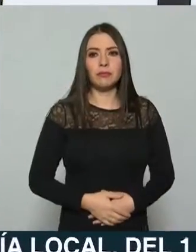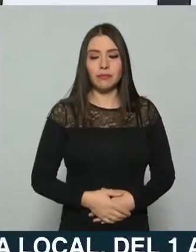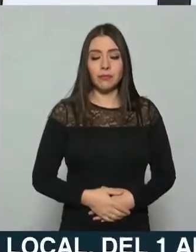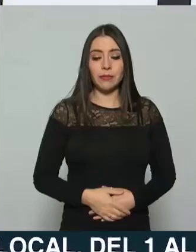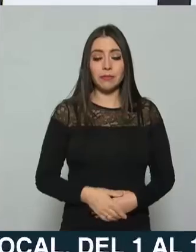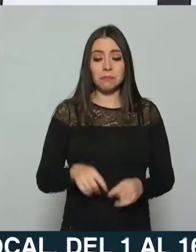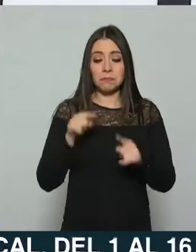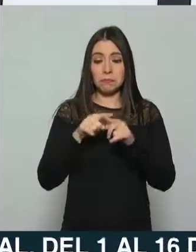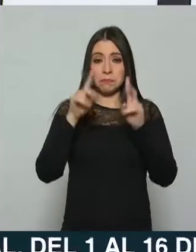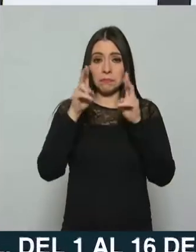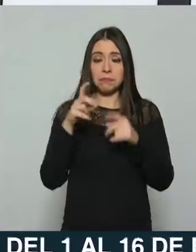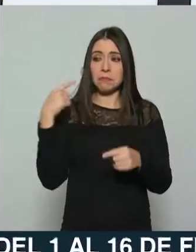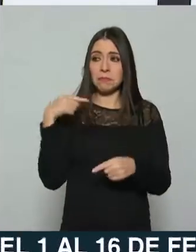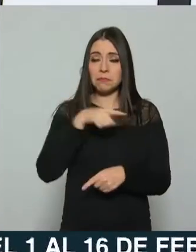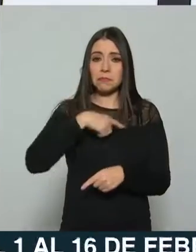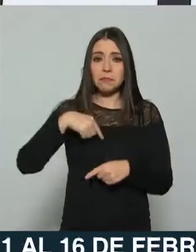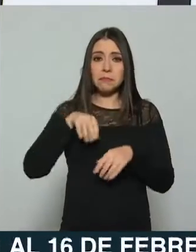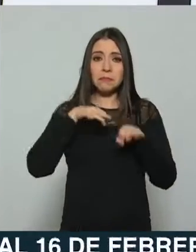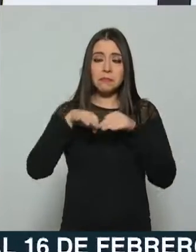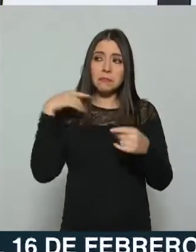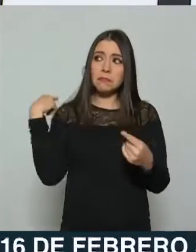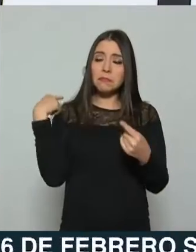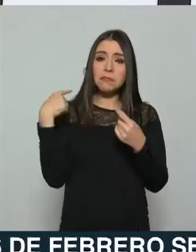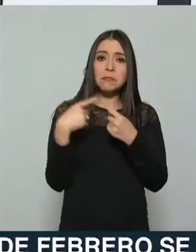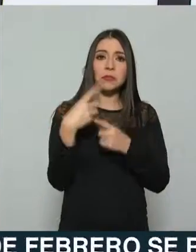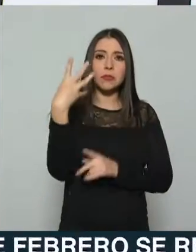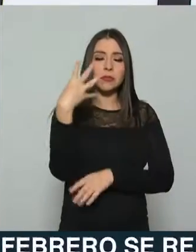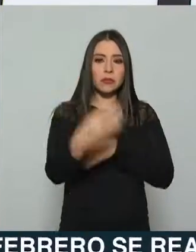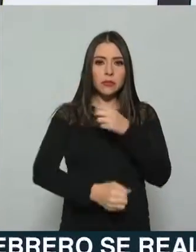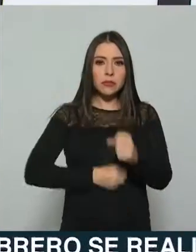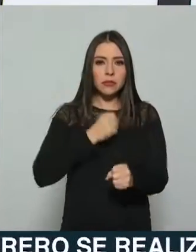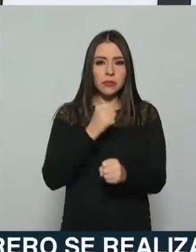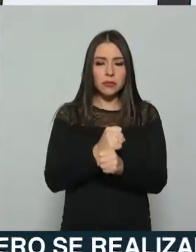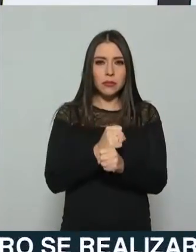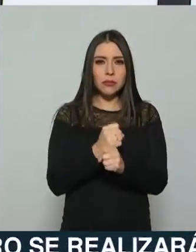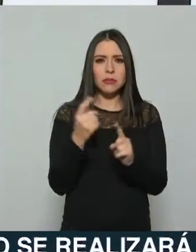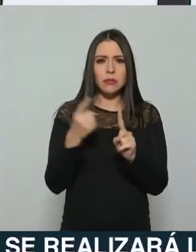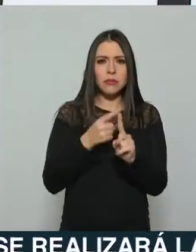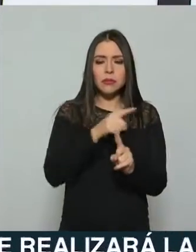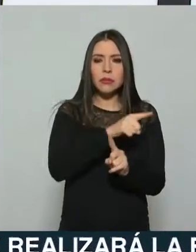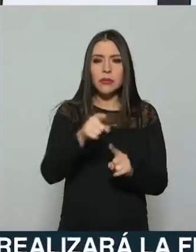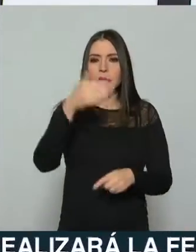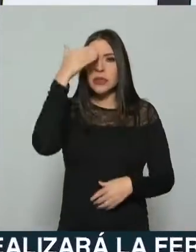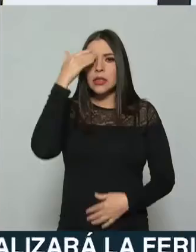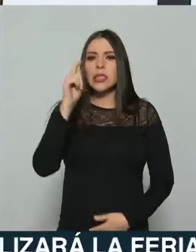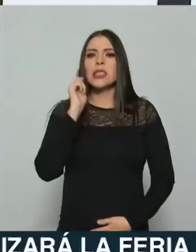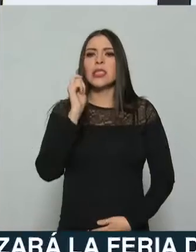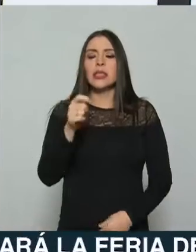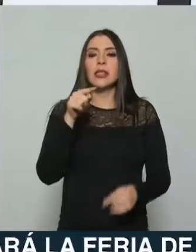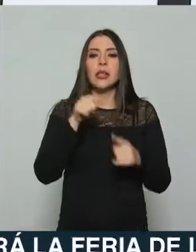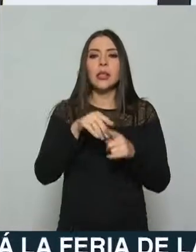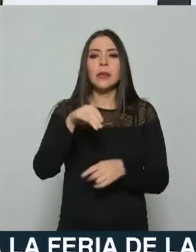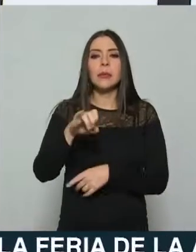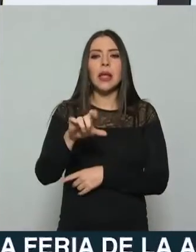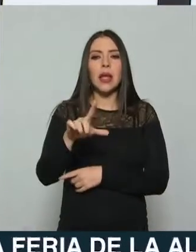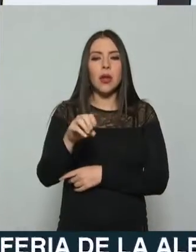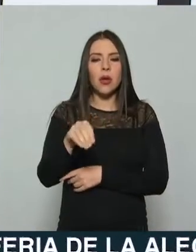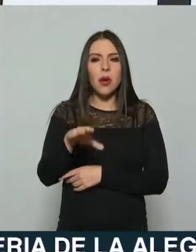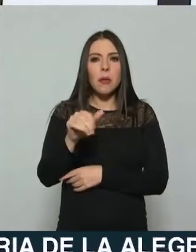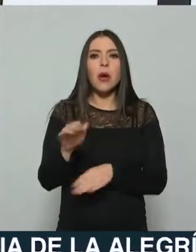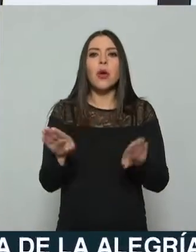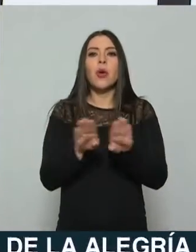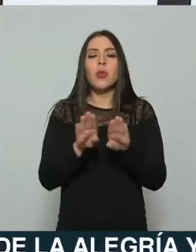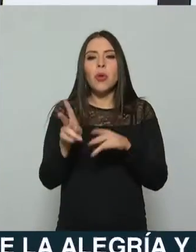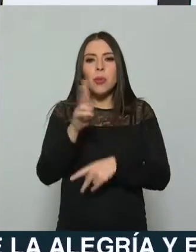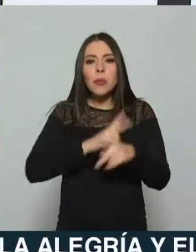años. Primero pusimos el tema sobre la mesa para que la gente conociera qué es el mieloma múltiple, cómo se manifiesta, cuál es la incidencia y